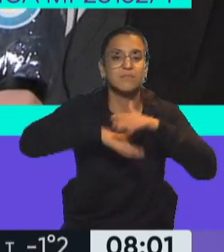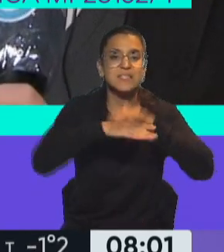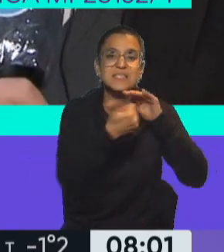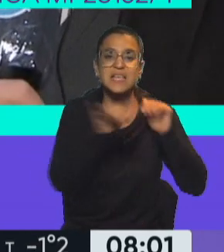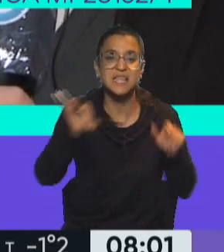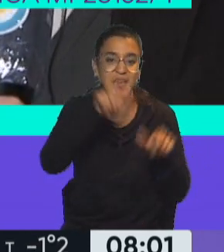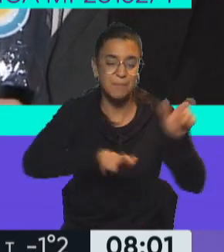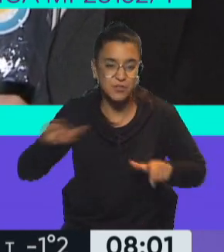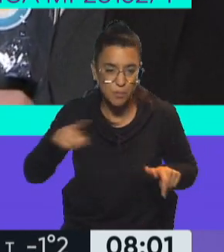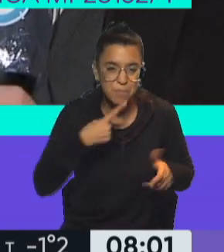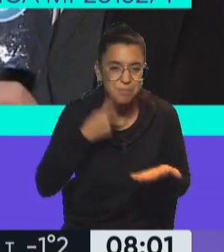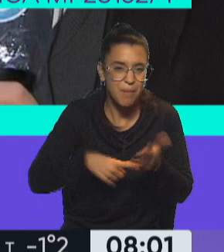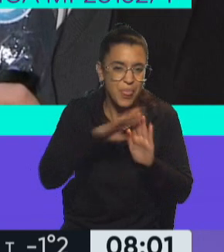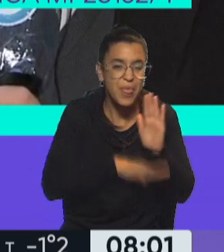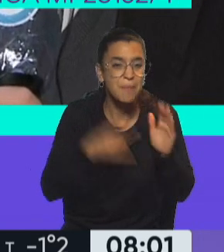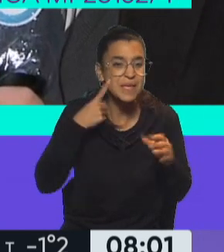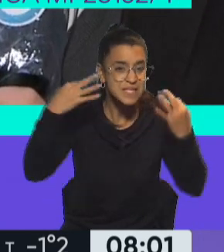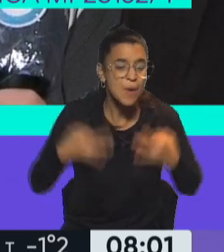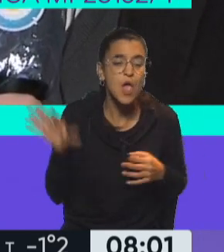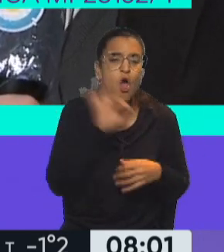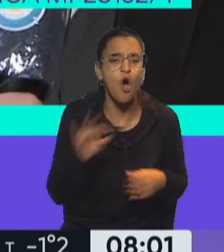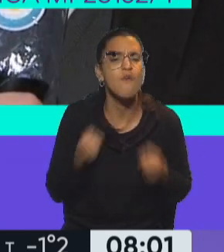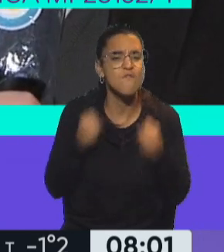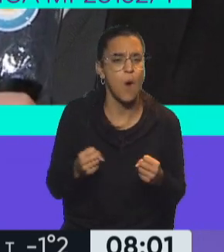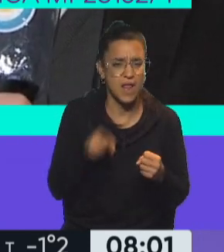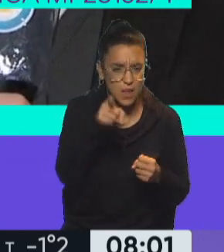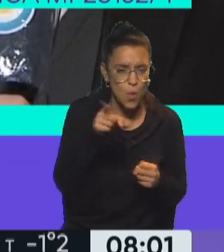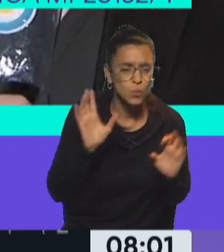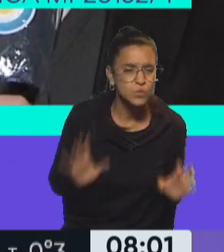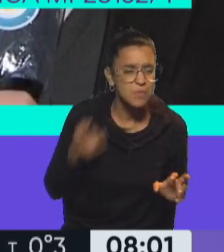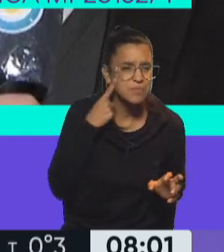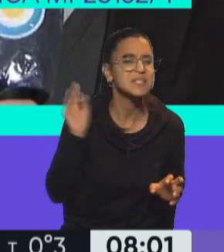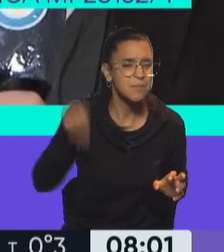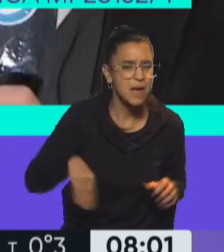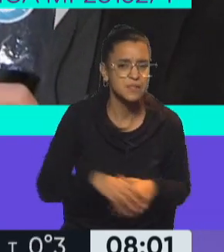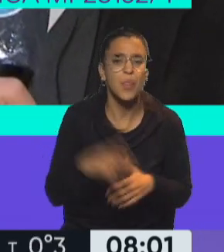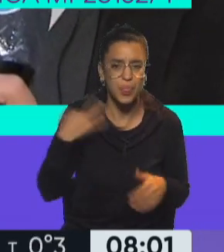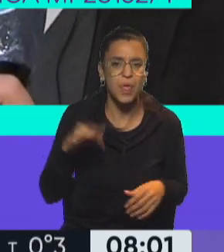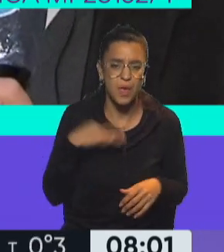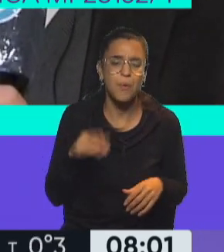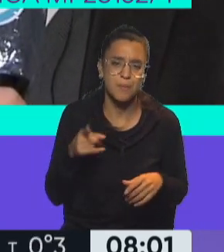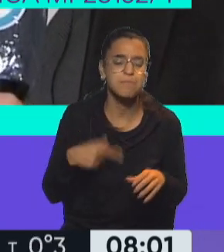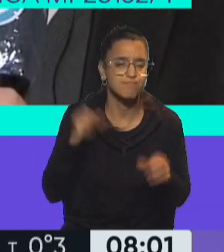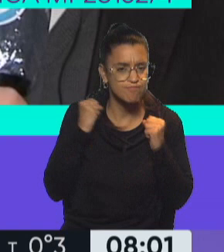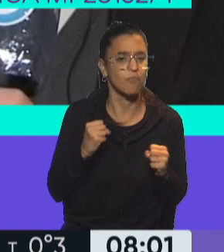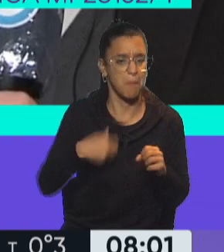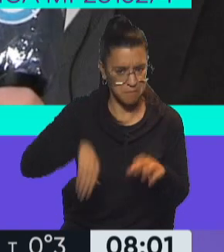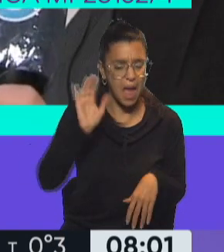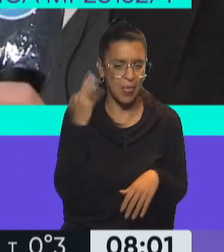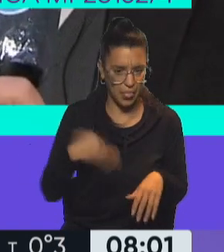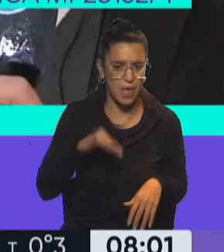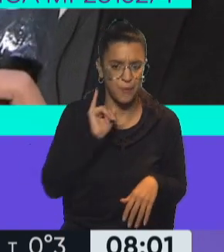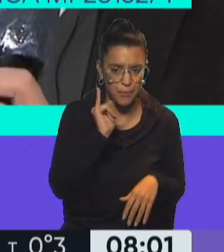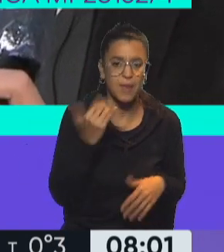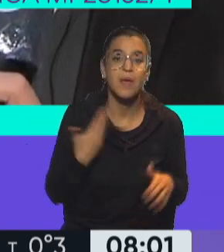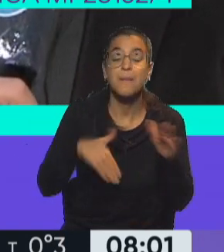estas medidas son las correctas o hubiera sido más fuerte todavía las medidas que se tienen que tomar? Tienen que ser más importantes las medidas, sobre